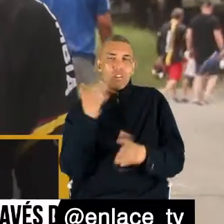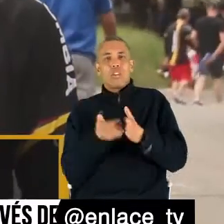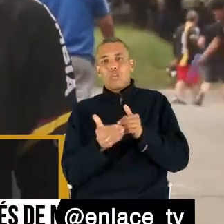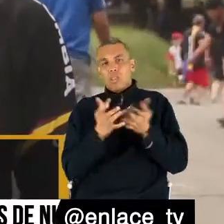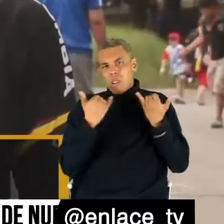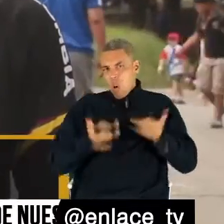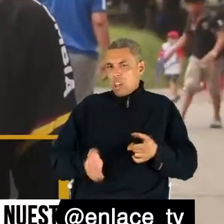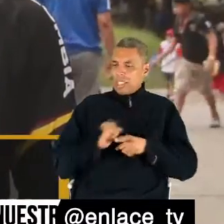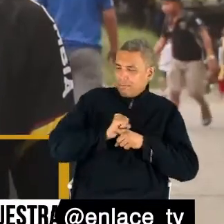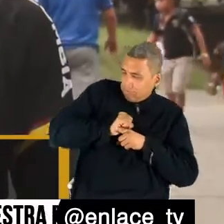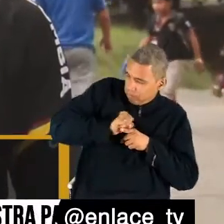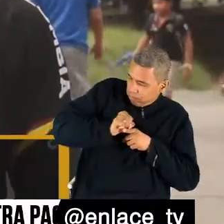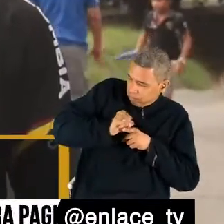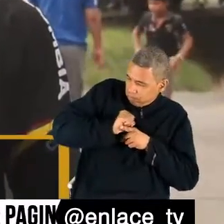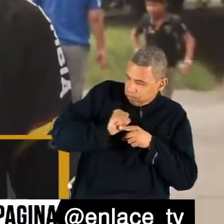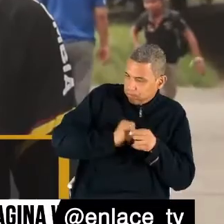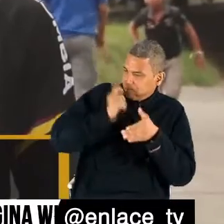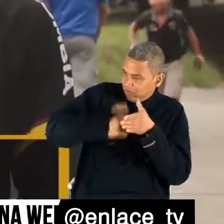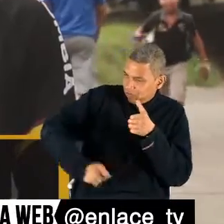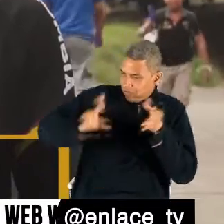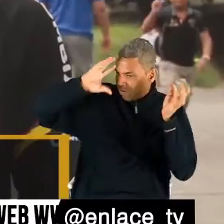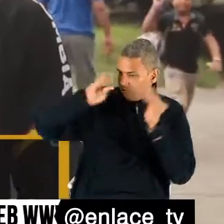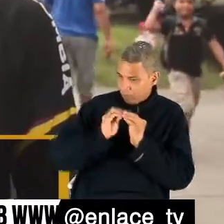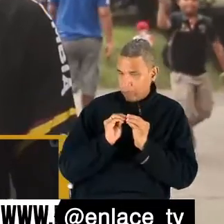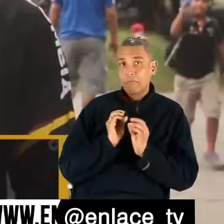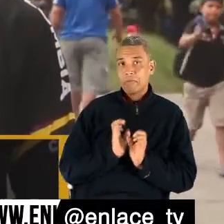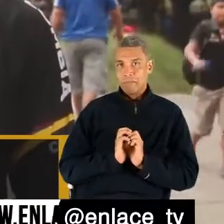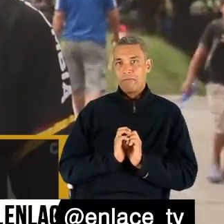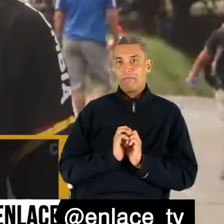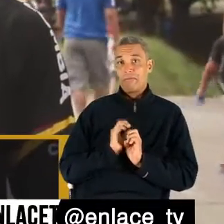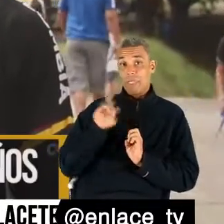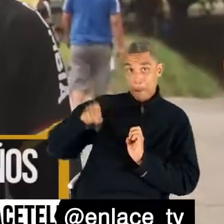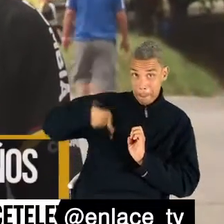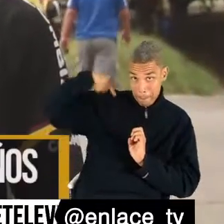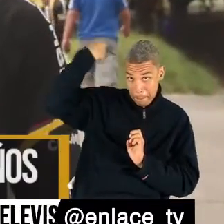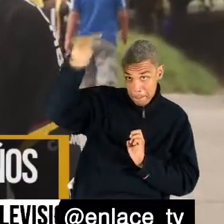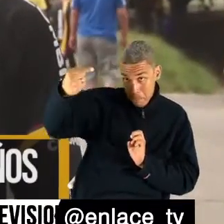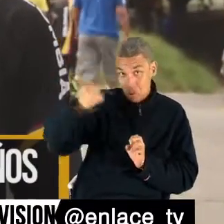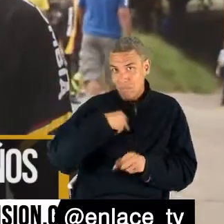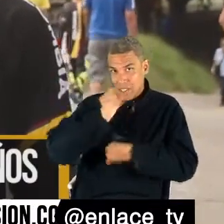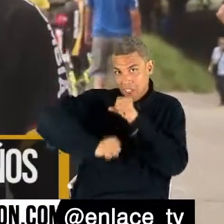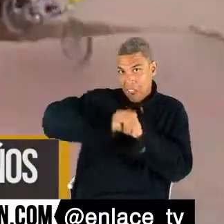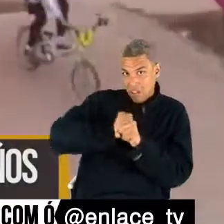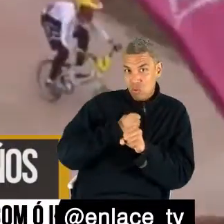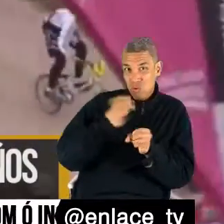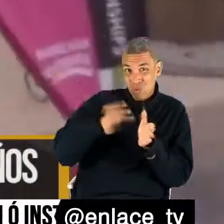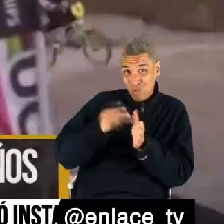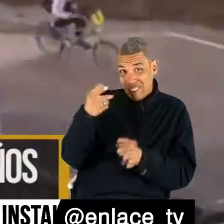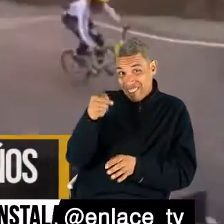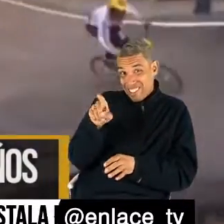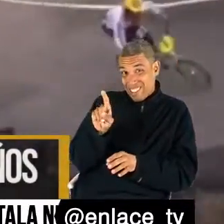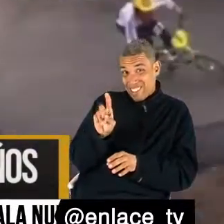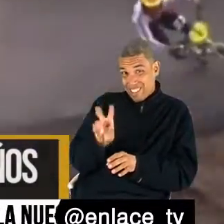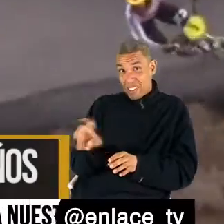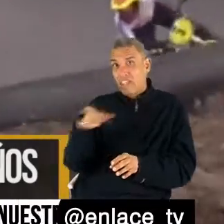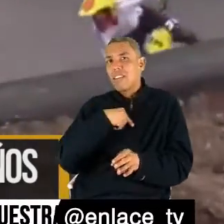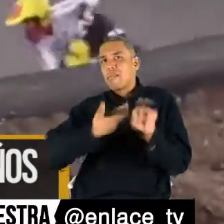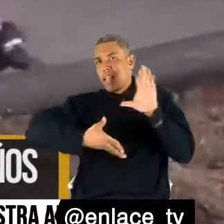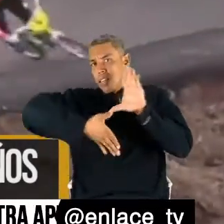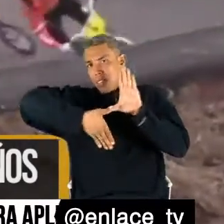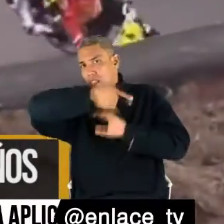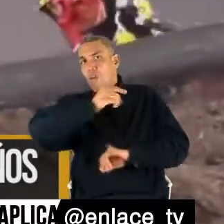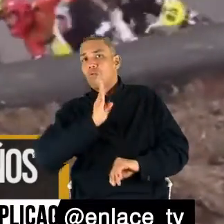triple, para alcanzar el nivel de los otros competidores, prepararme para el próximo mundial del otro año en California. Otra de las